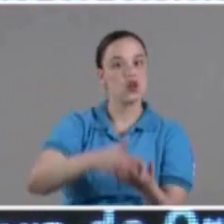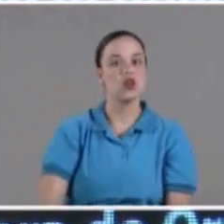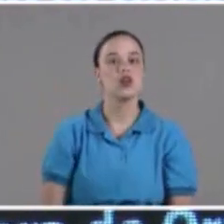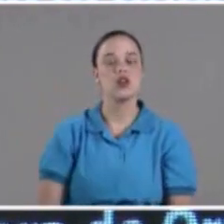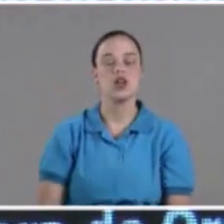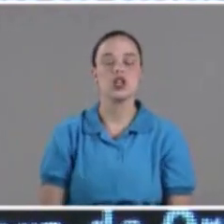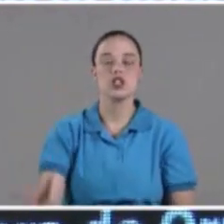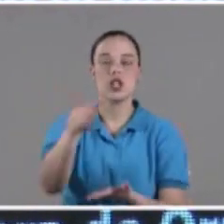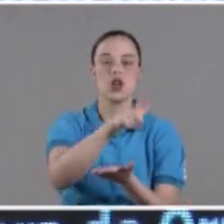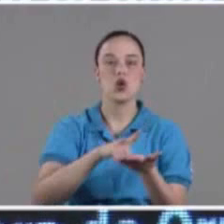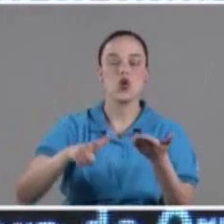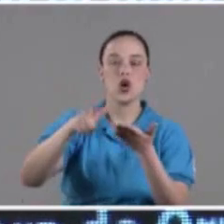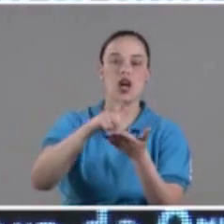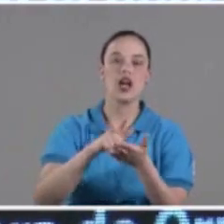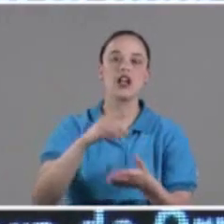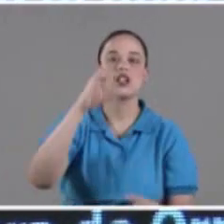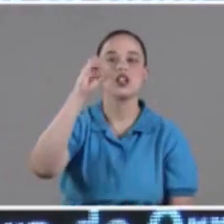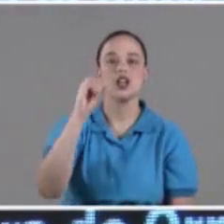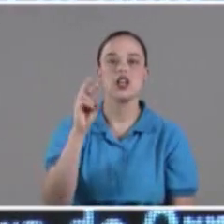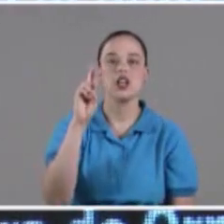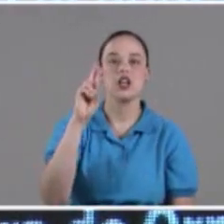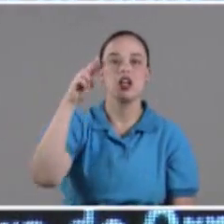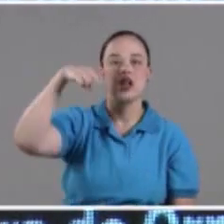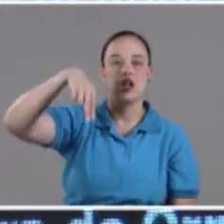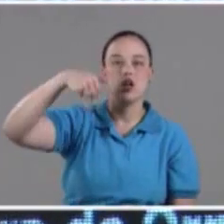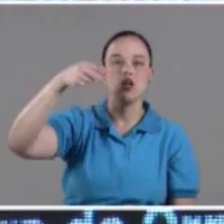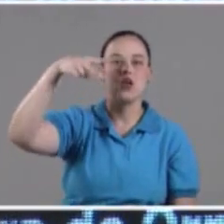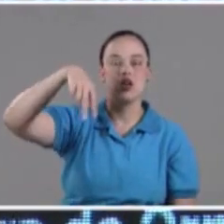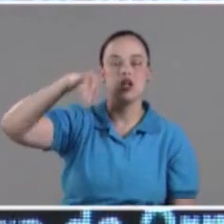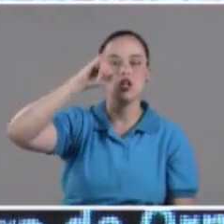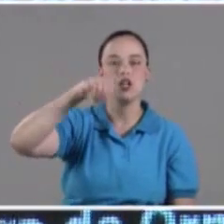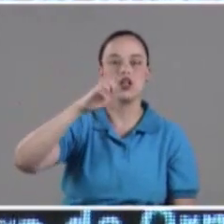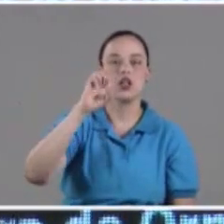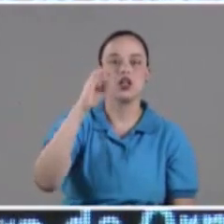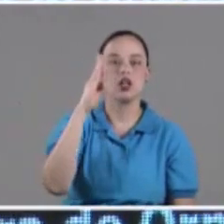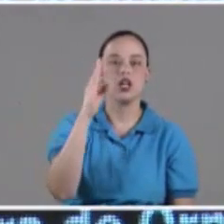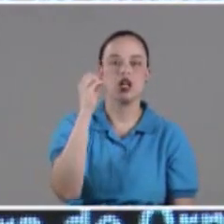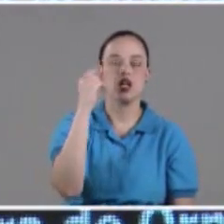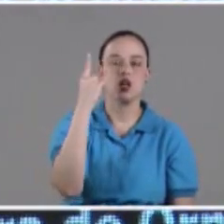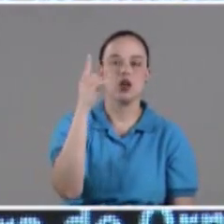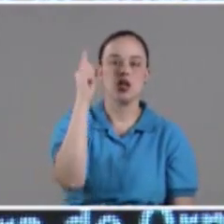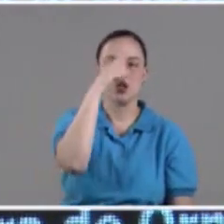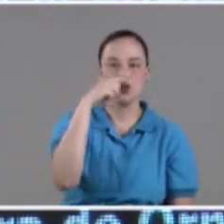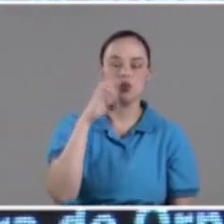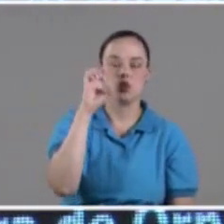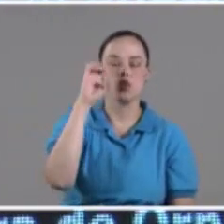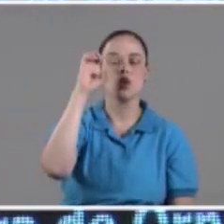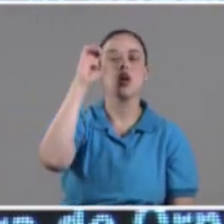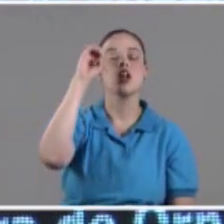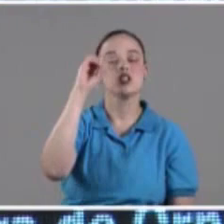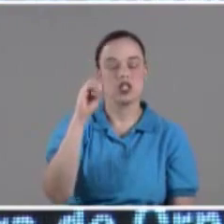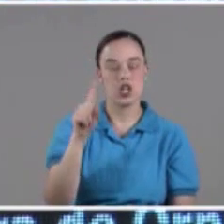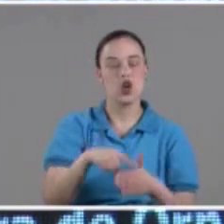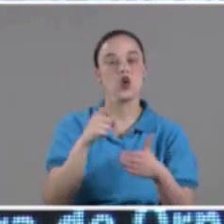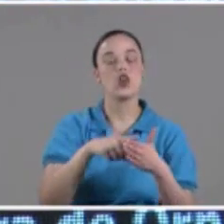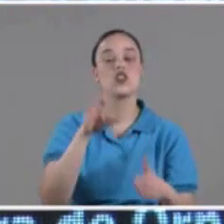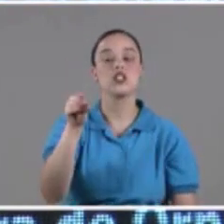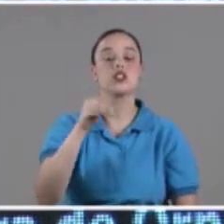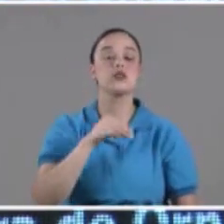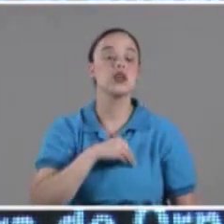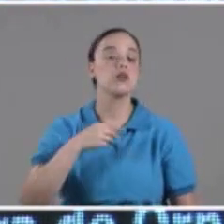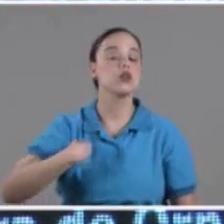en la era de hernanje buceo cuando aceptamos nuestros pecados cuando aceptamos nuestra responsabilidad